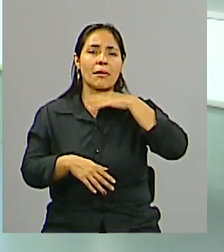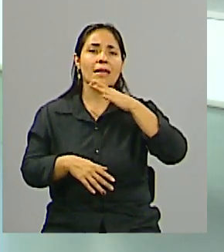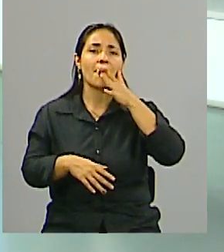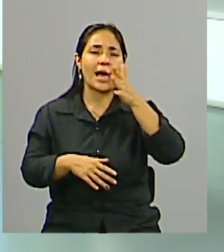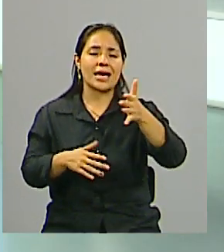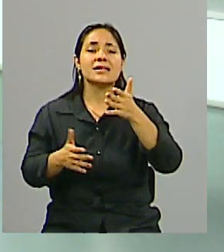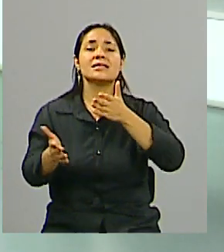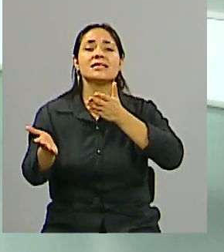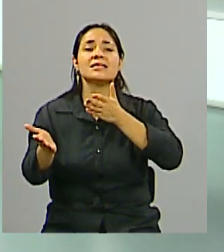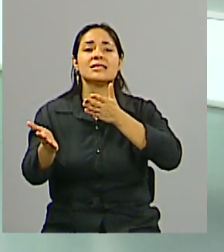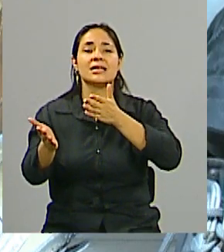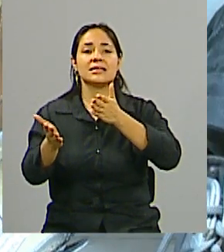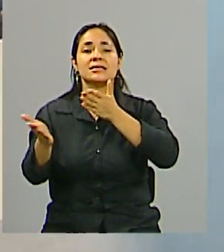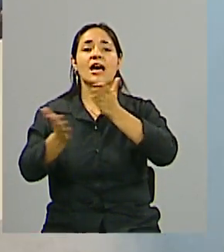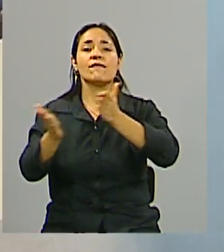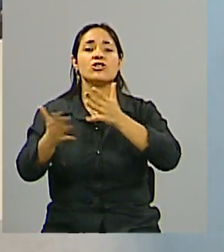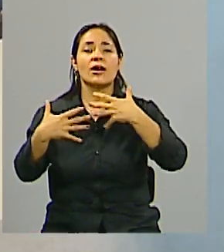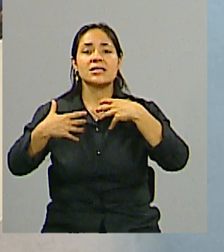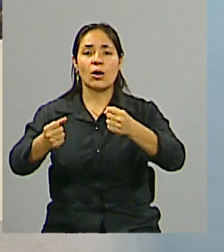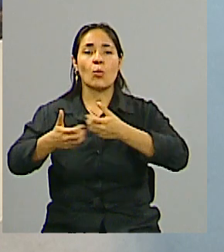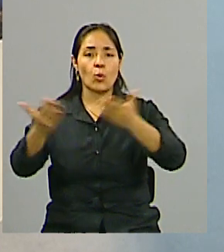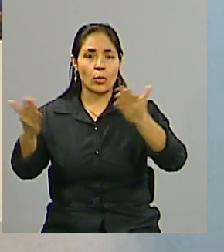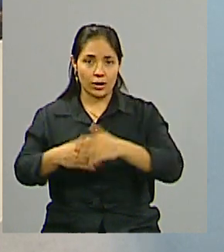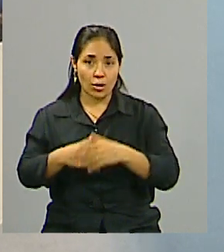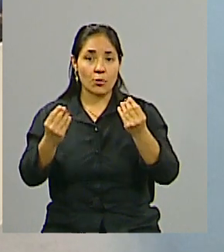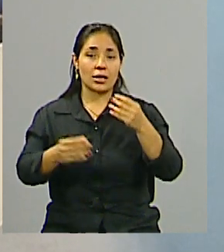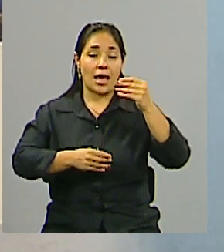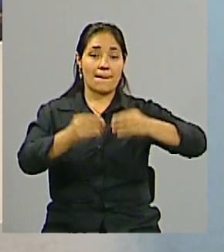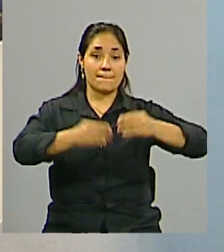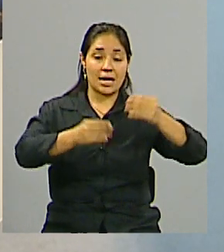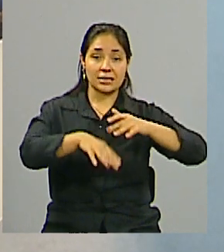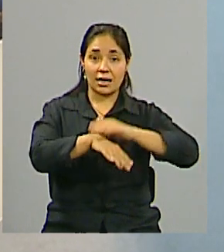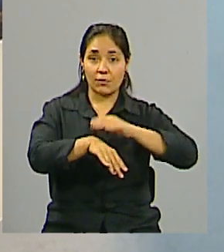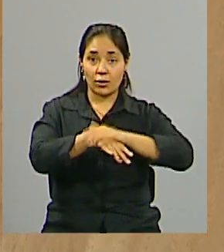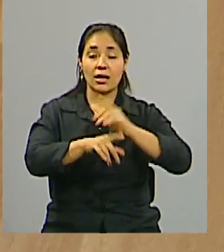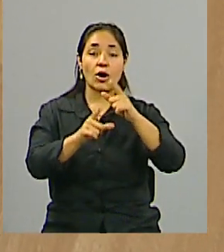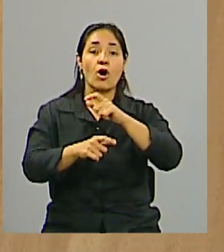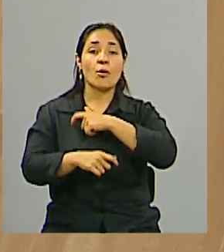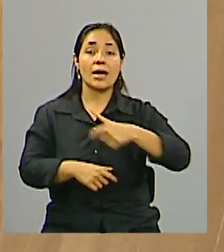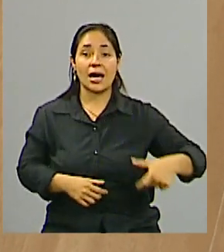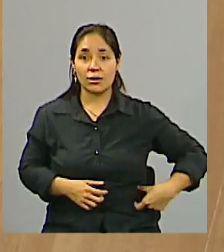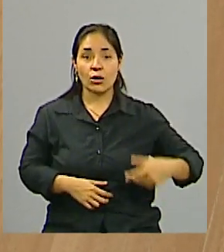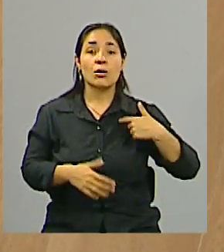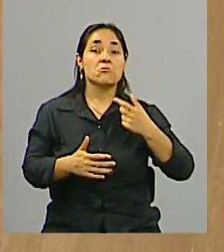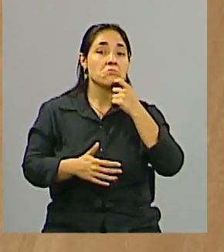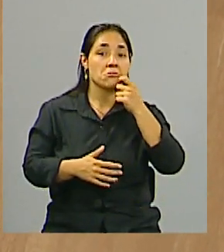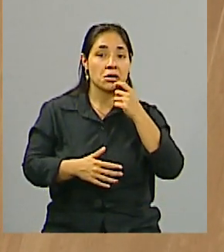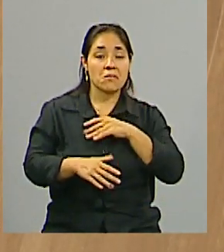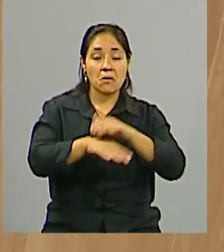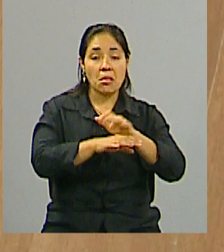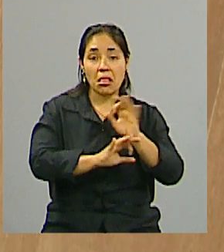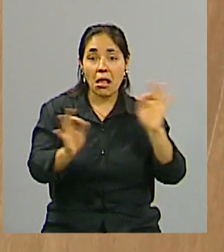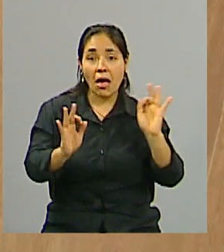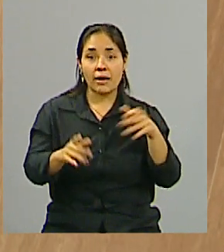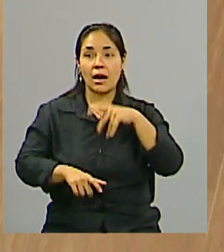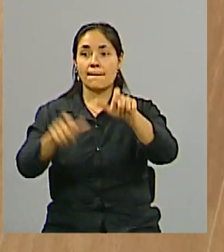salud. Claro. Porque esto que tendrían que hacerse cargo las empresas y el Estado sobrecarga la demanda de los efectores de salud y